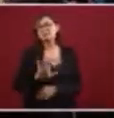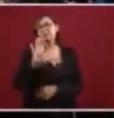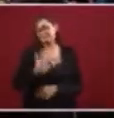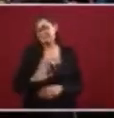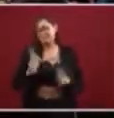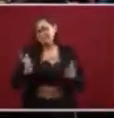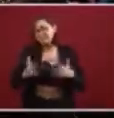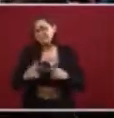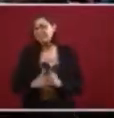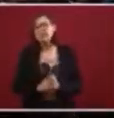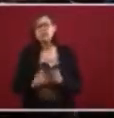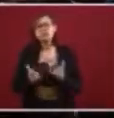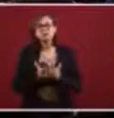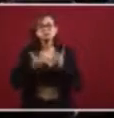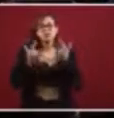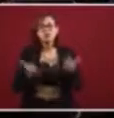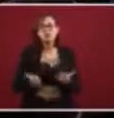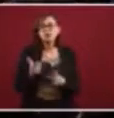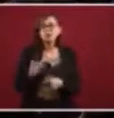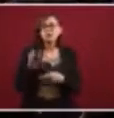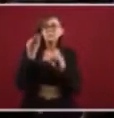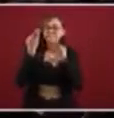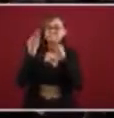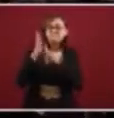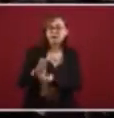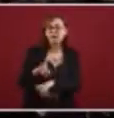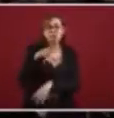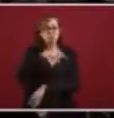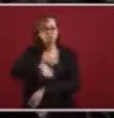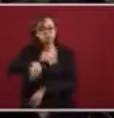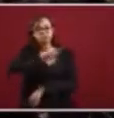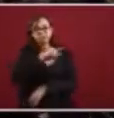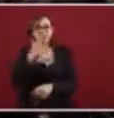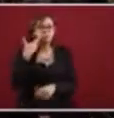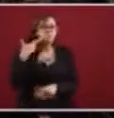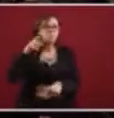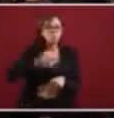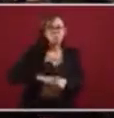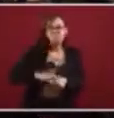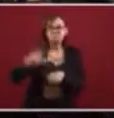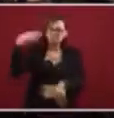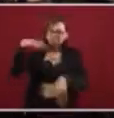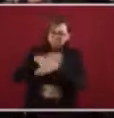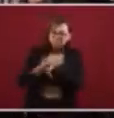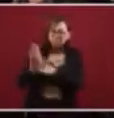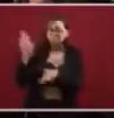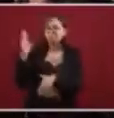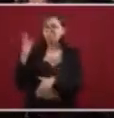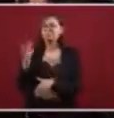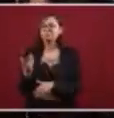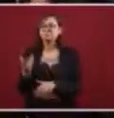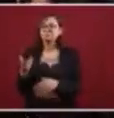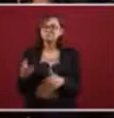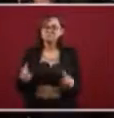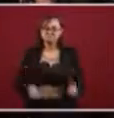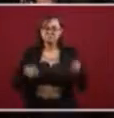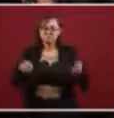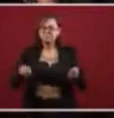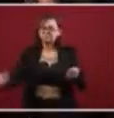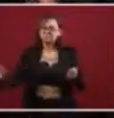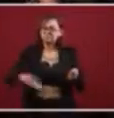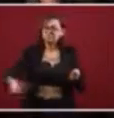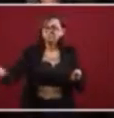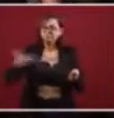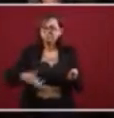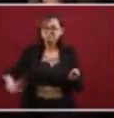unos ladrones y empiezan a llenar los costales de dinero, de